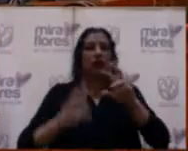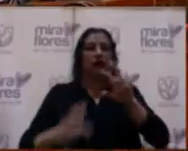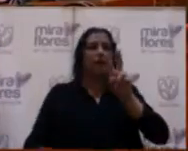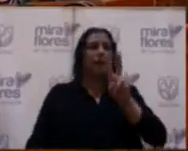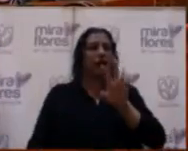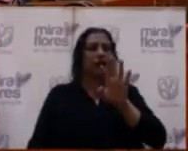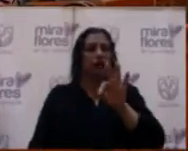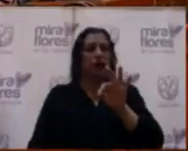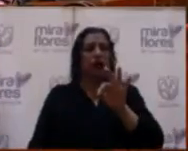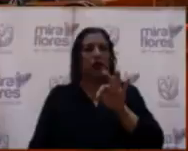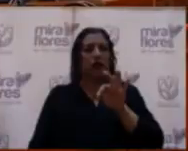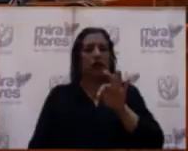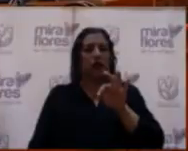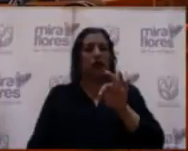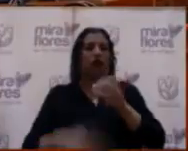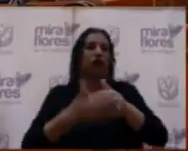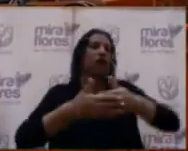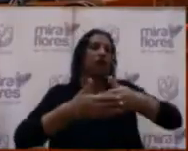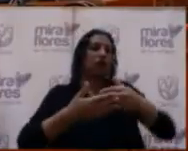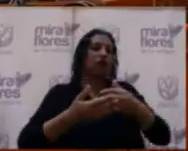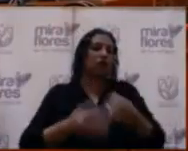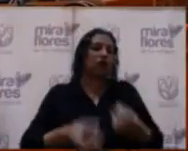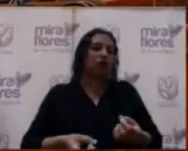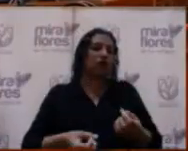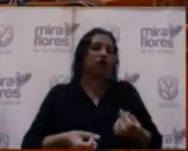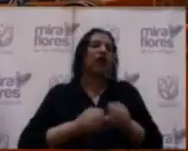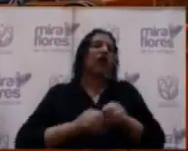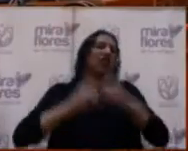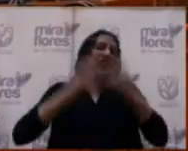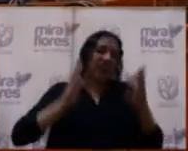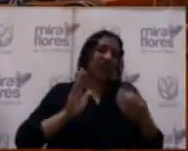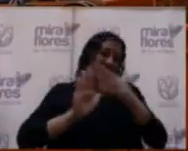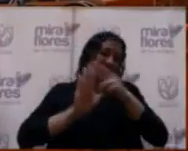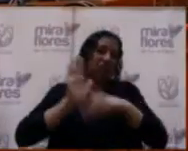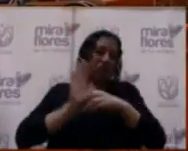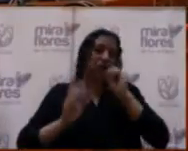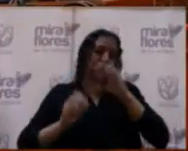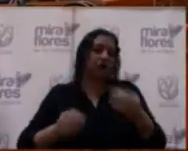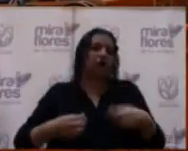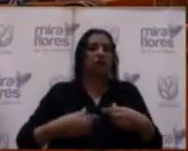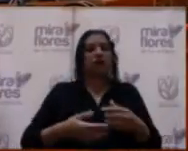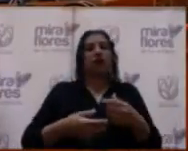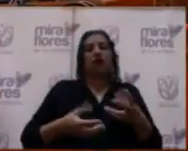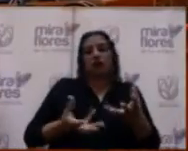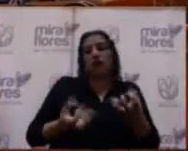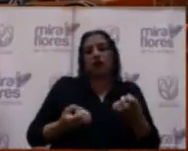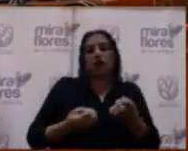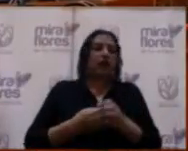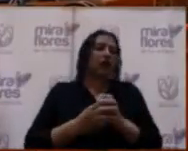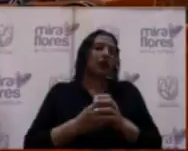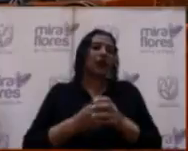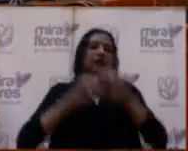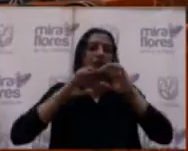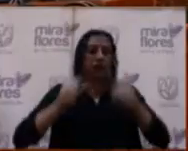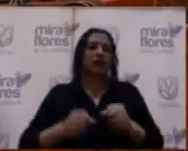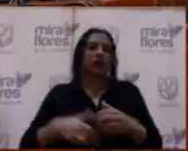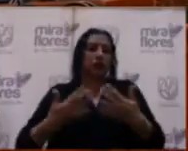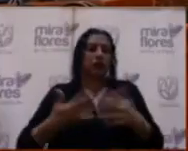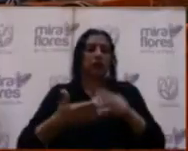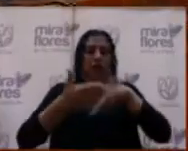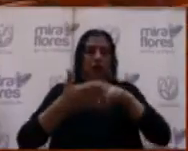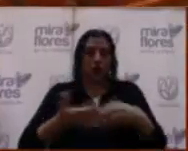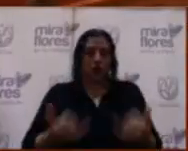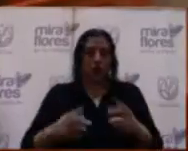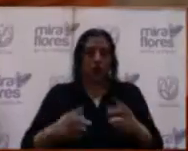días de anticipación que se le envió, y nos gustaría que la señorita secretaria le dé lectura en esta sesión.